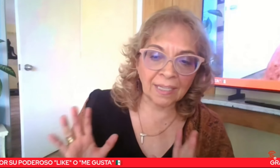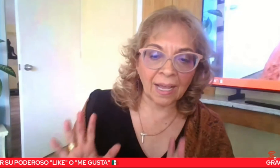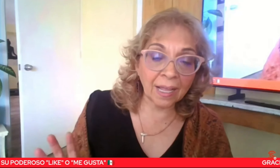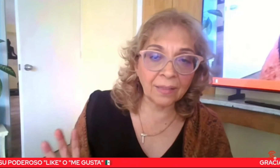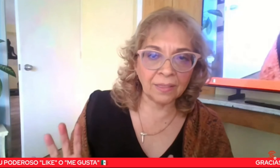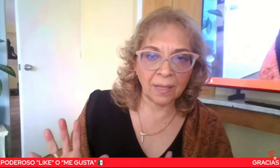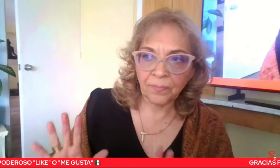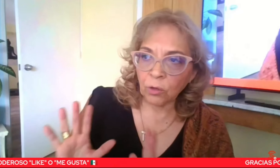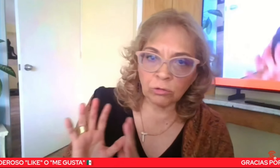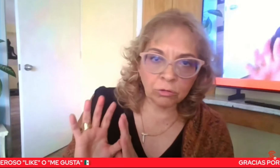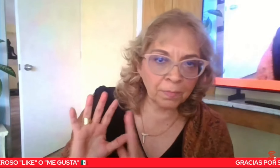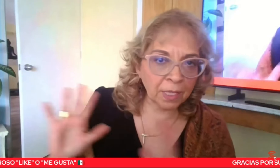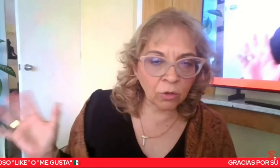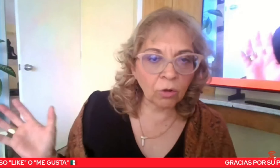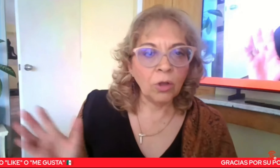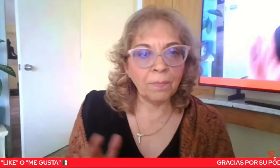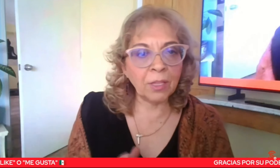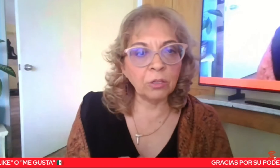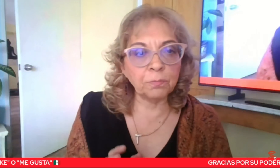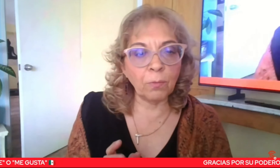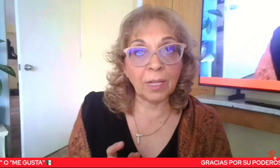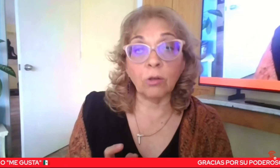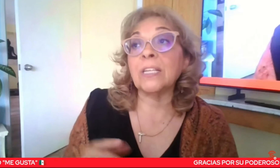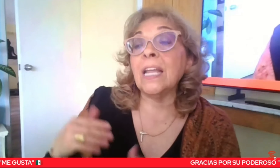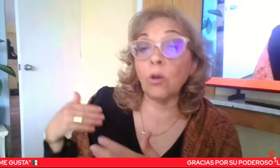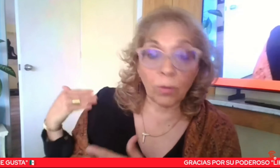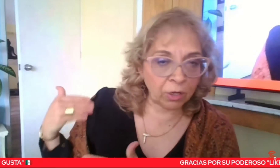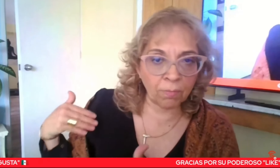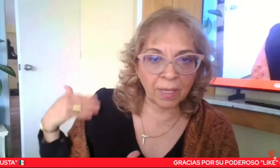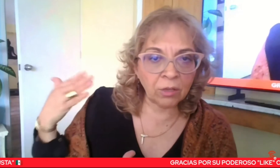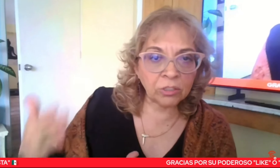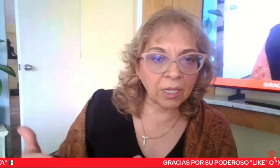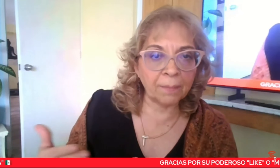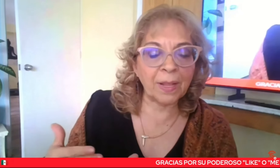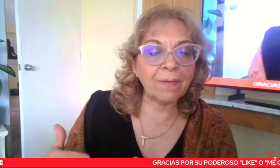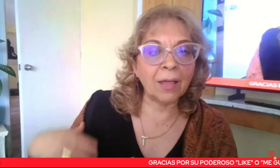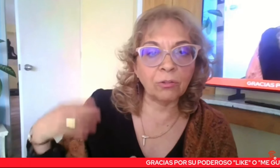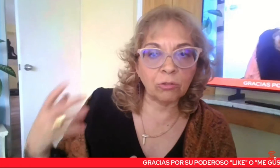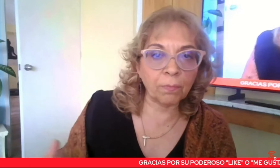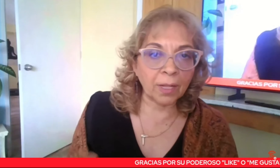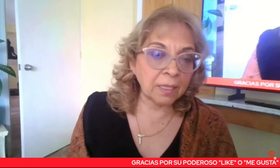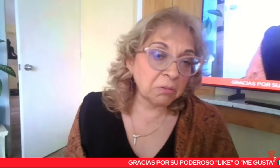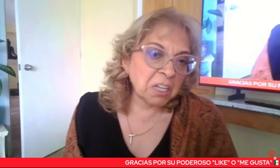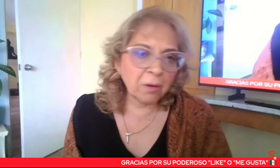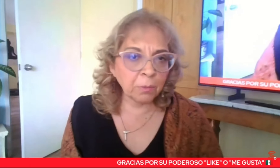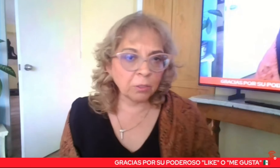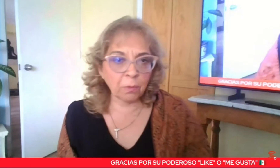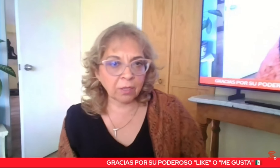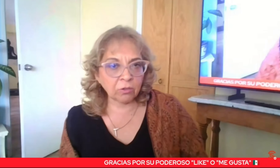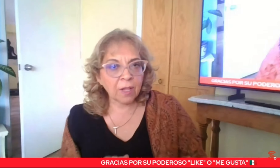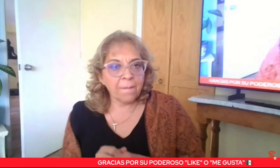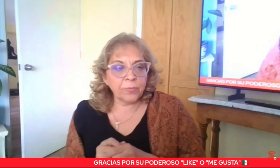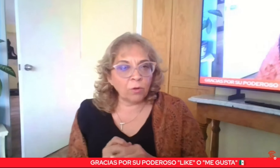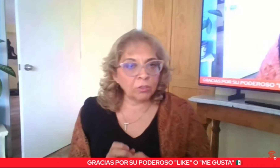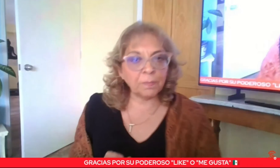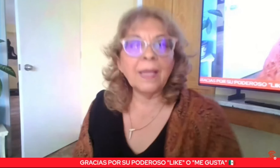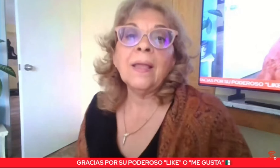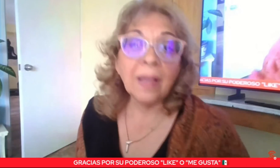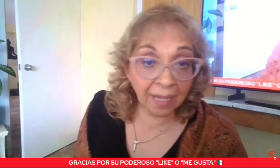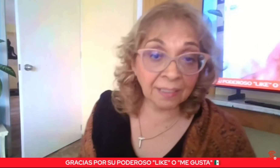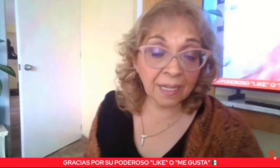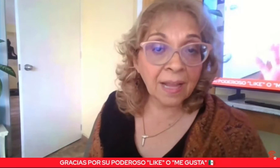la gente consumiendo medios públicos y medios privados, corporativos, y a mí los medios públicos no los